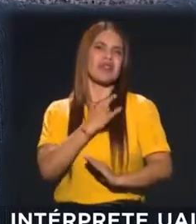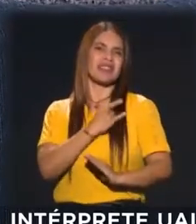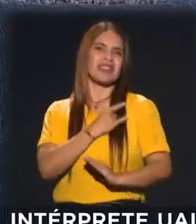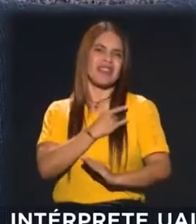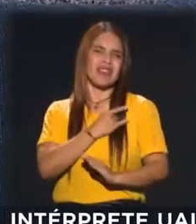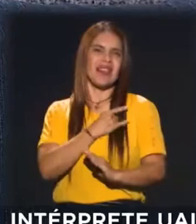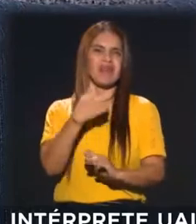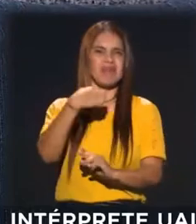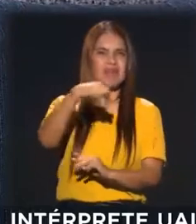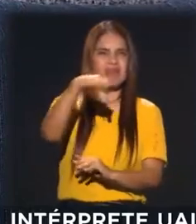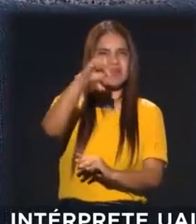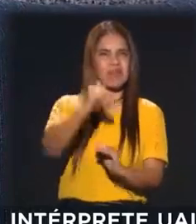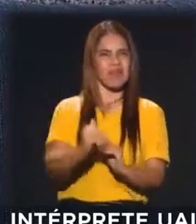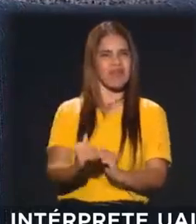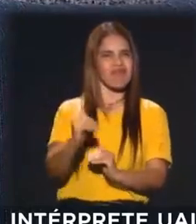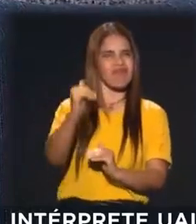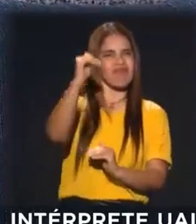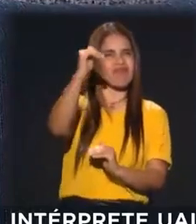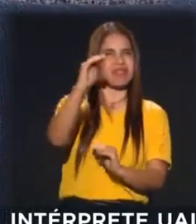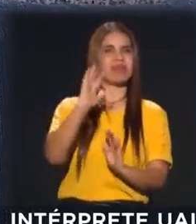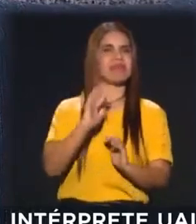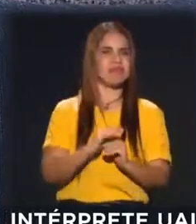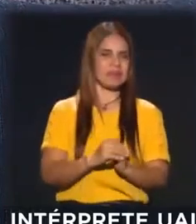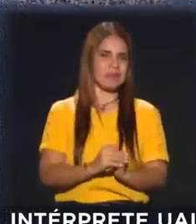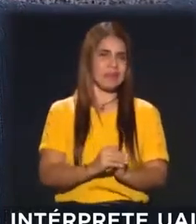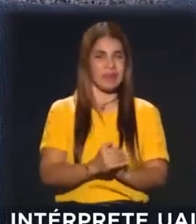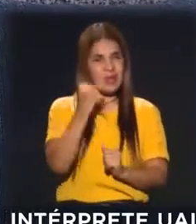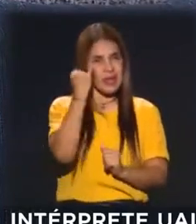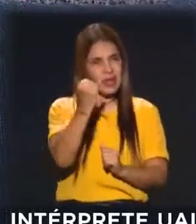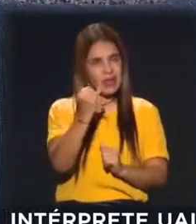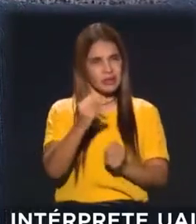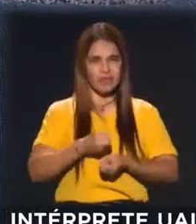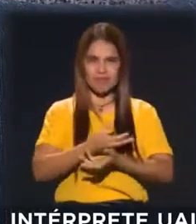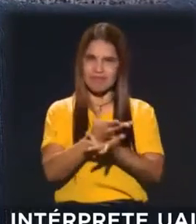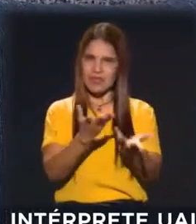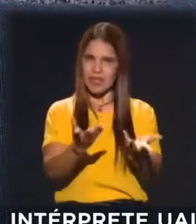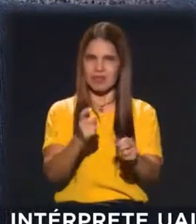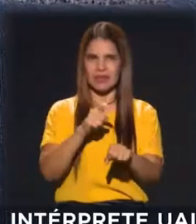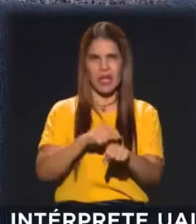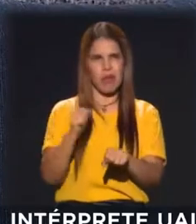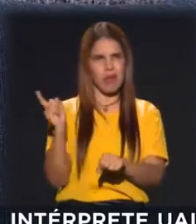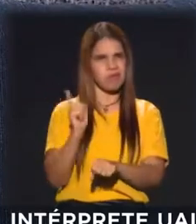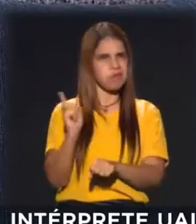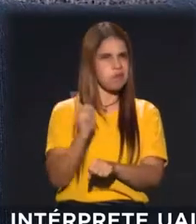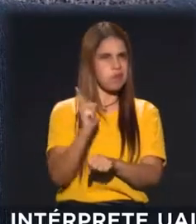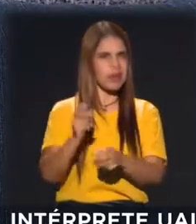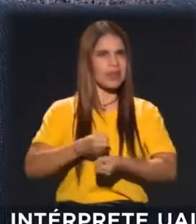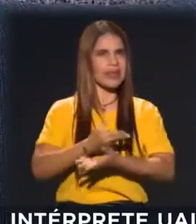se le llama superior porque es otro nivel, sea pregrado o posgrado. Pero la idea que yo vengo ofreciendo desde hace mucho rato y tiene